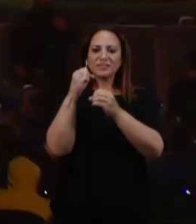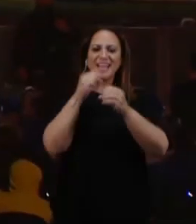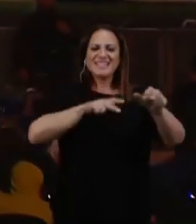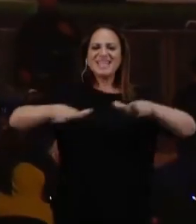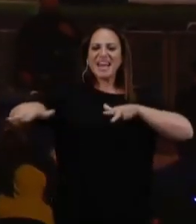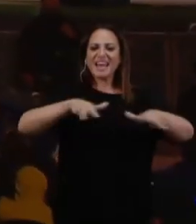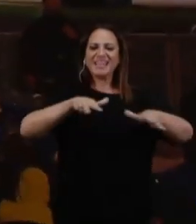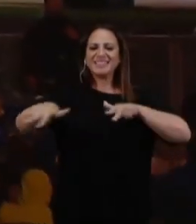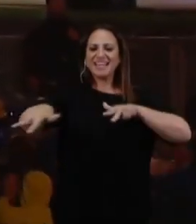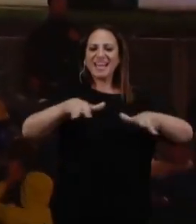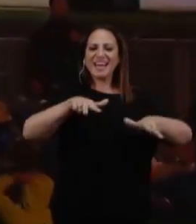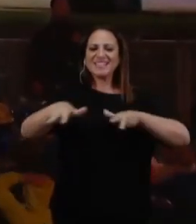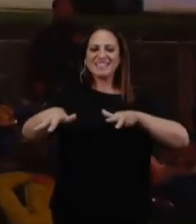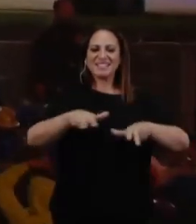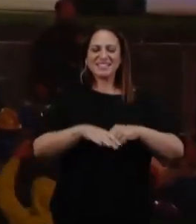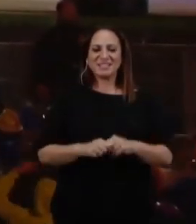los Serenquenquenes.